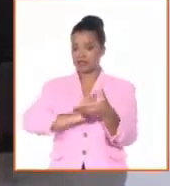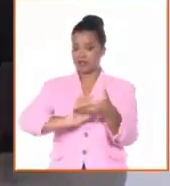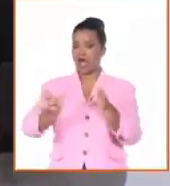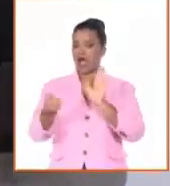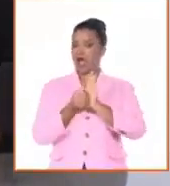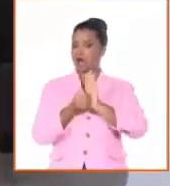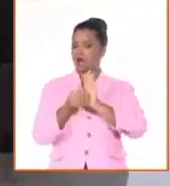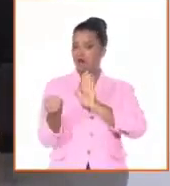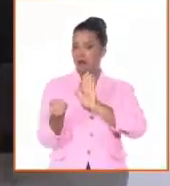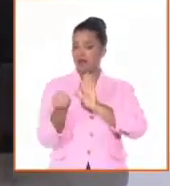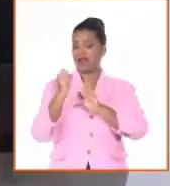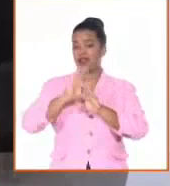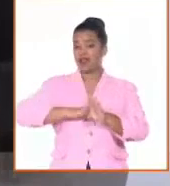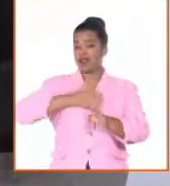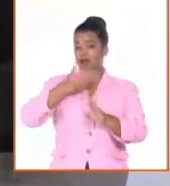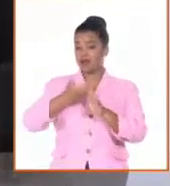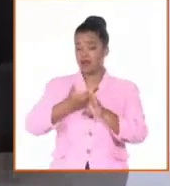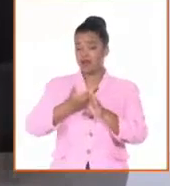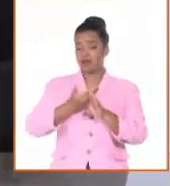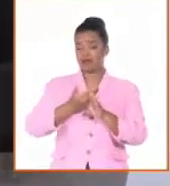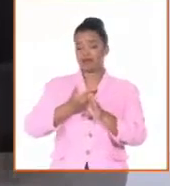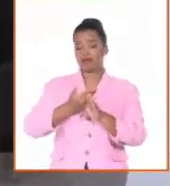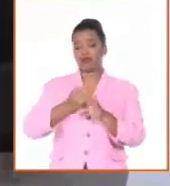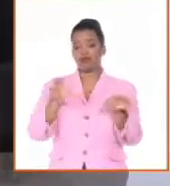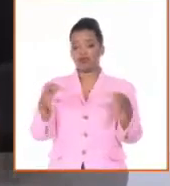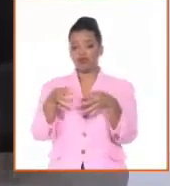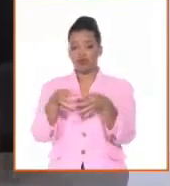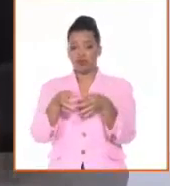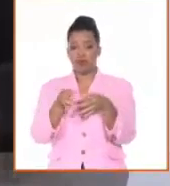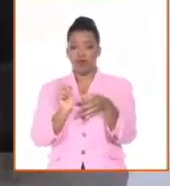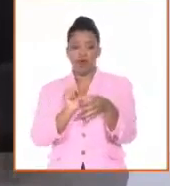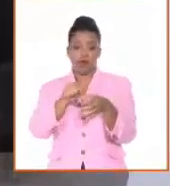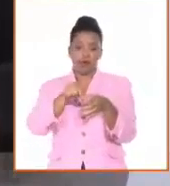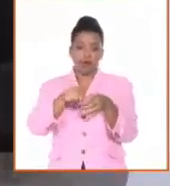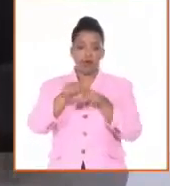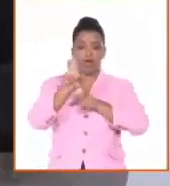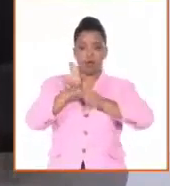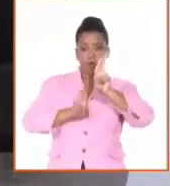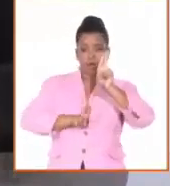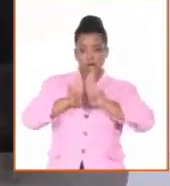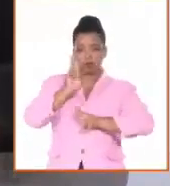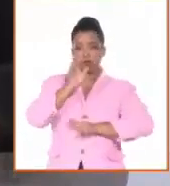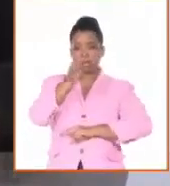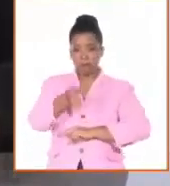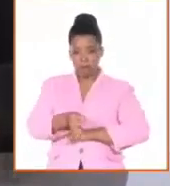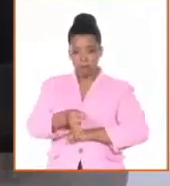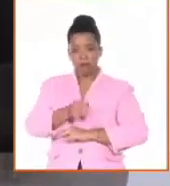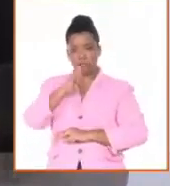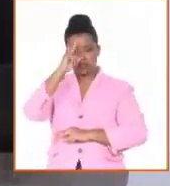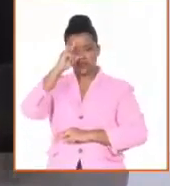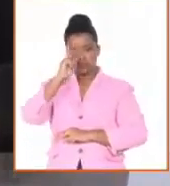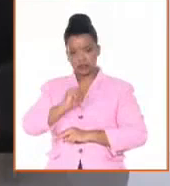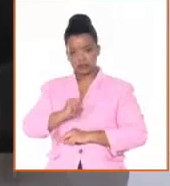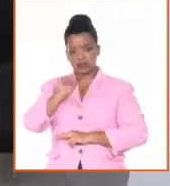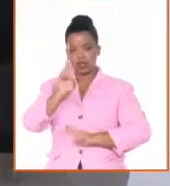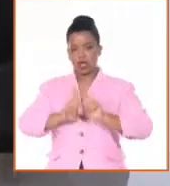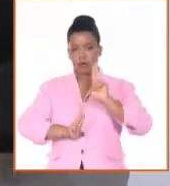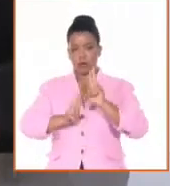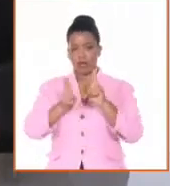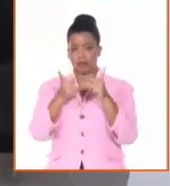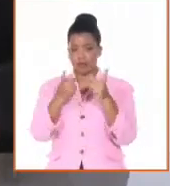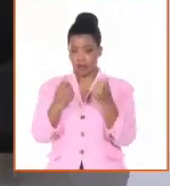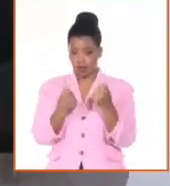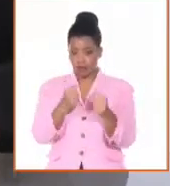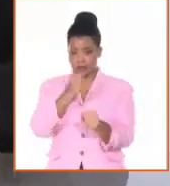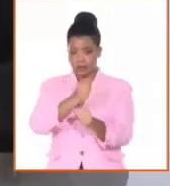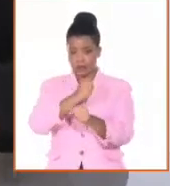estatutos todos los socios determinaron que esa era la actividad a la cual la actividad económica a la cual